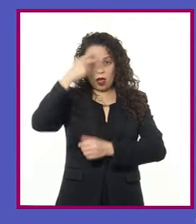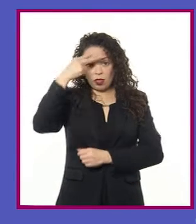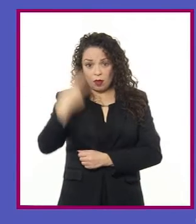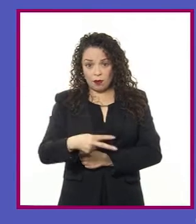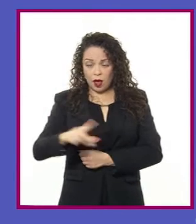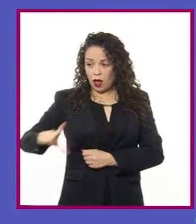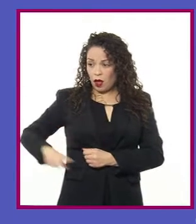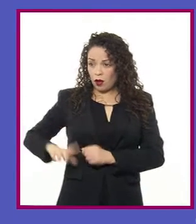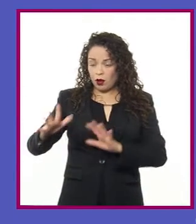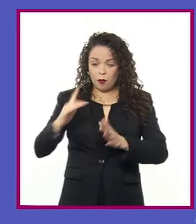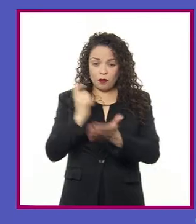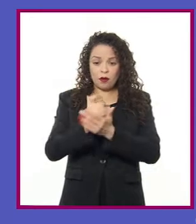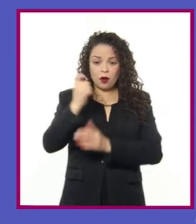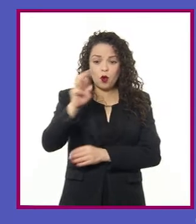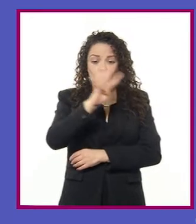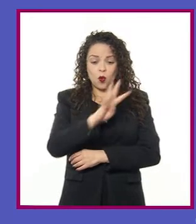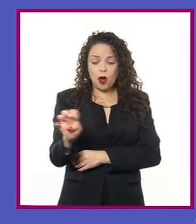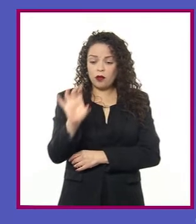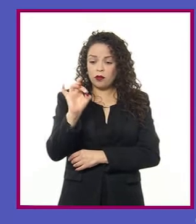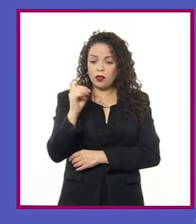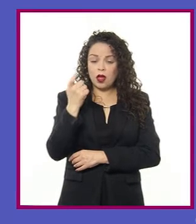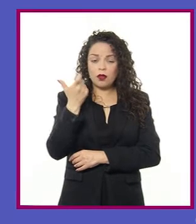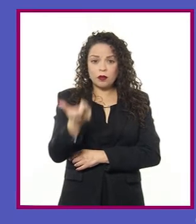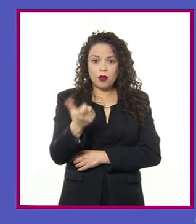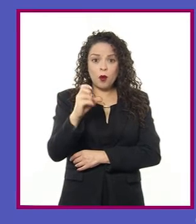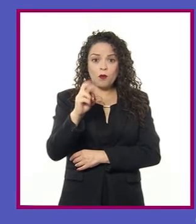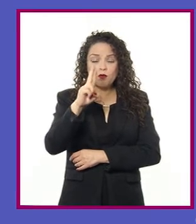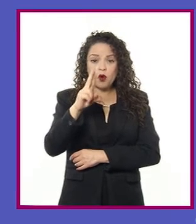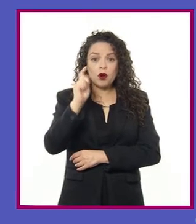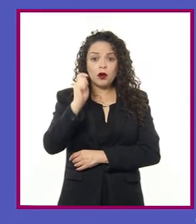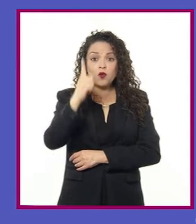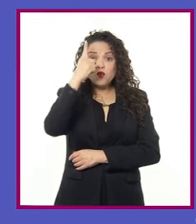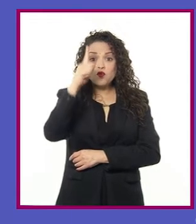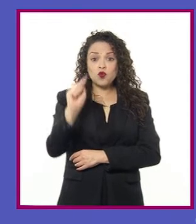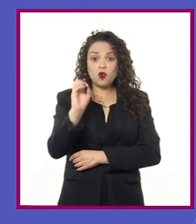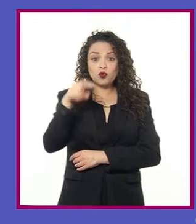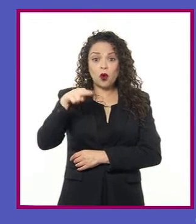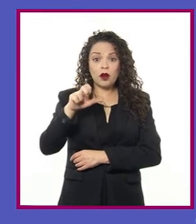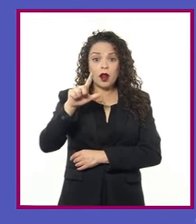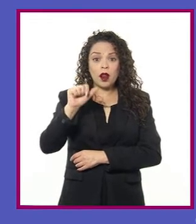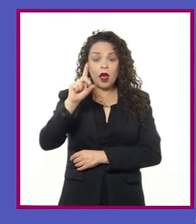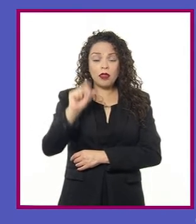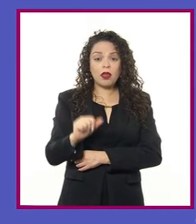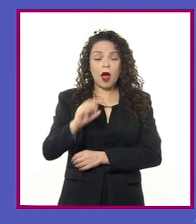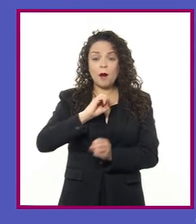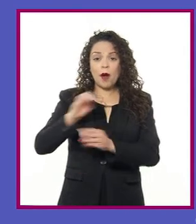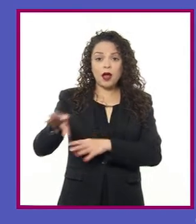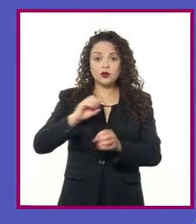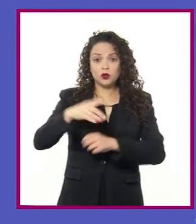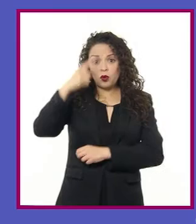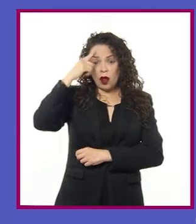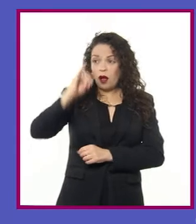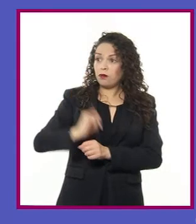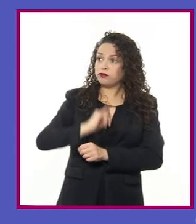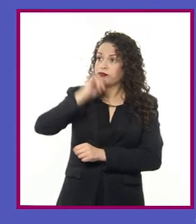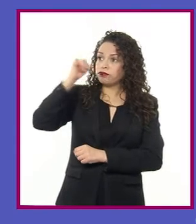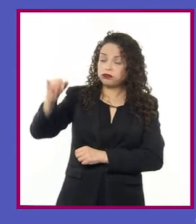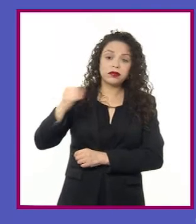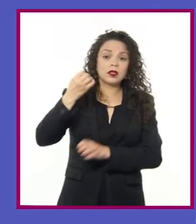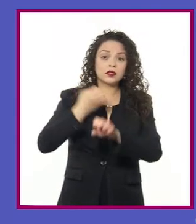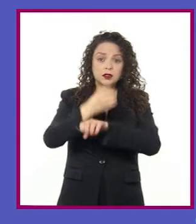alrededor de 430 pesos por tonelada de basura para que sea aceptada en los rellenos del Estado de México y